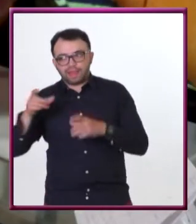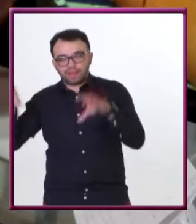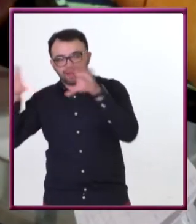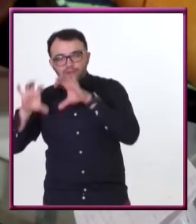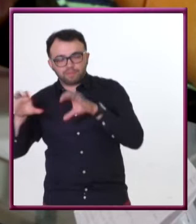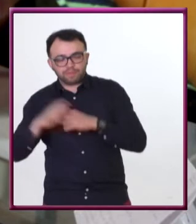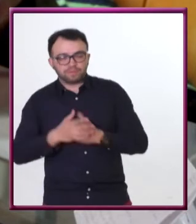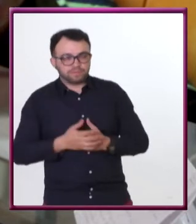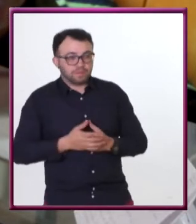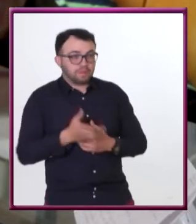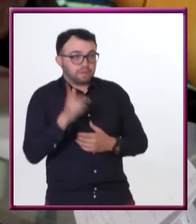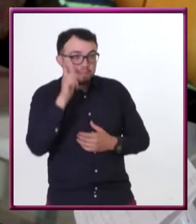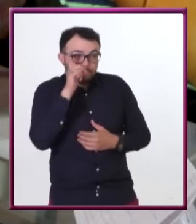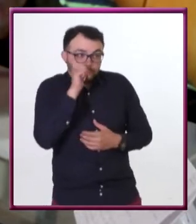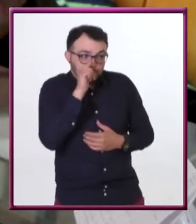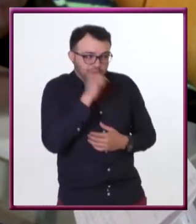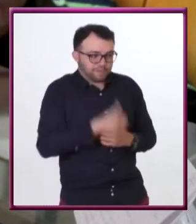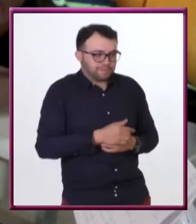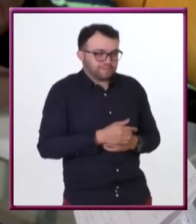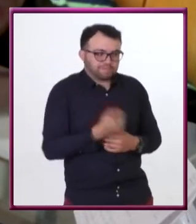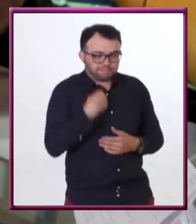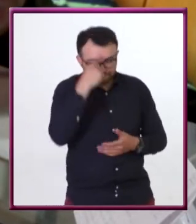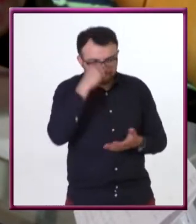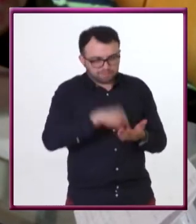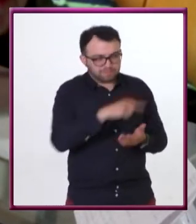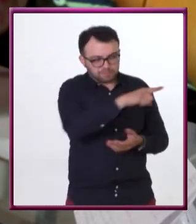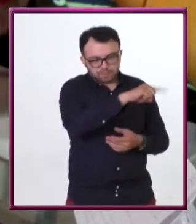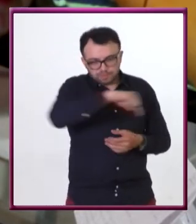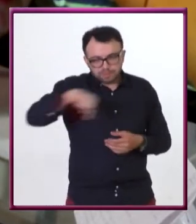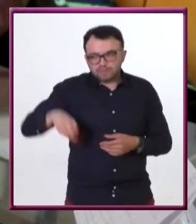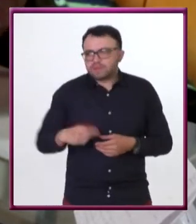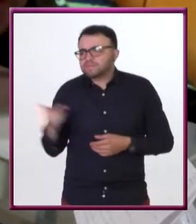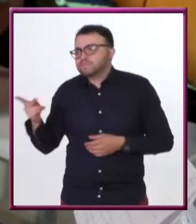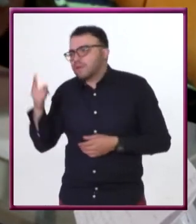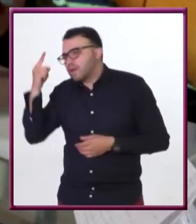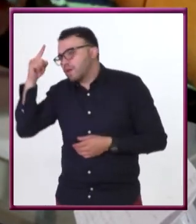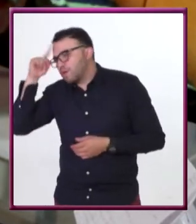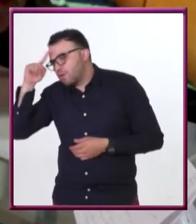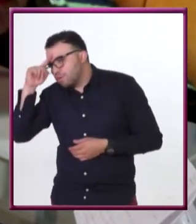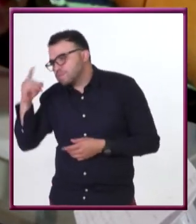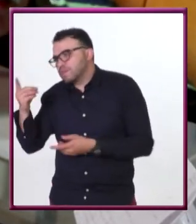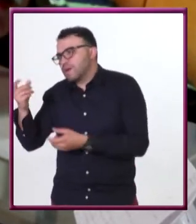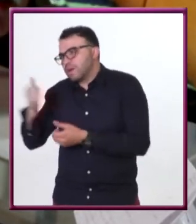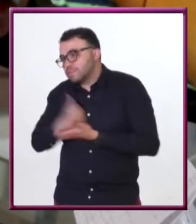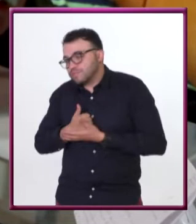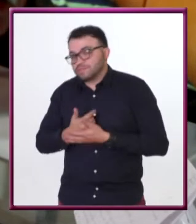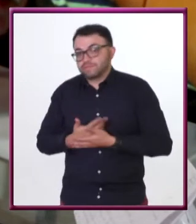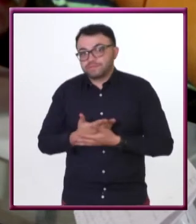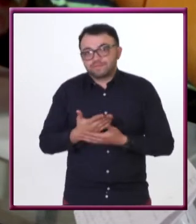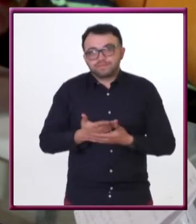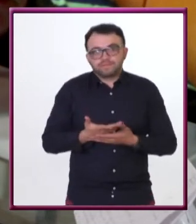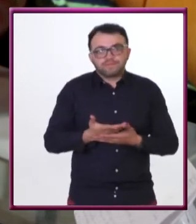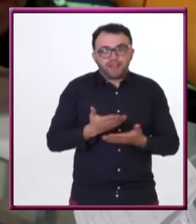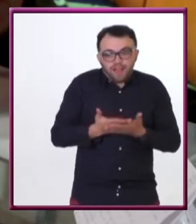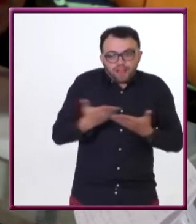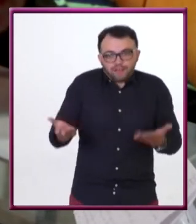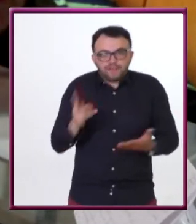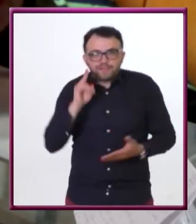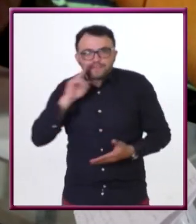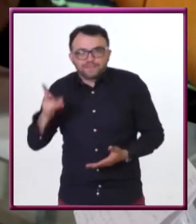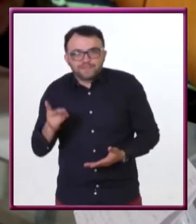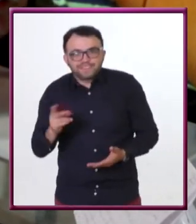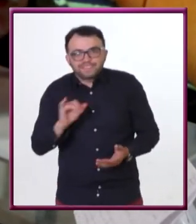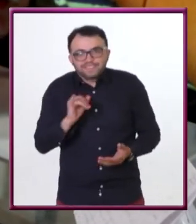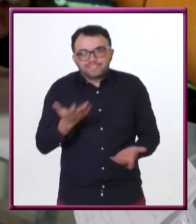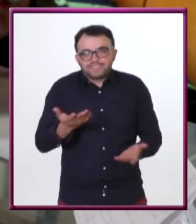consejo. Y eso es lo que ha estado pasando, ¿no? Hoy en día ya las máquinas le ganan a los seres humanos, sin duda alguna. Claro. Incluso el